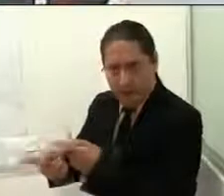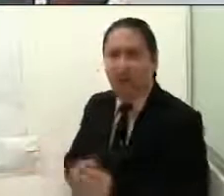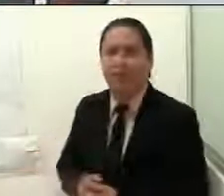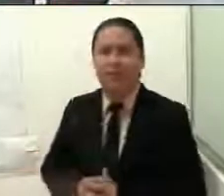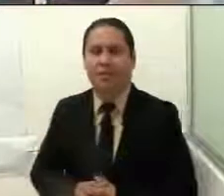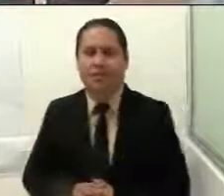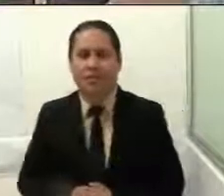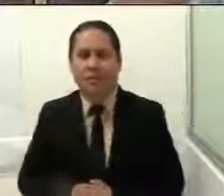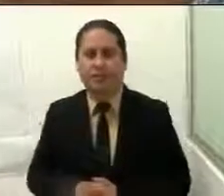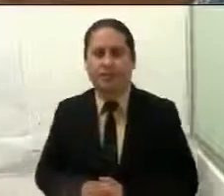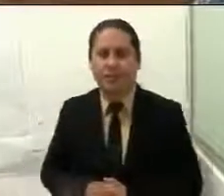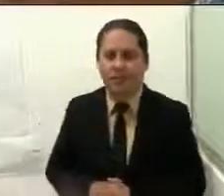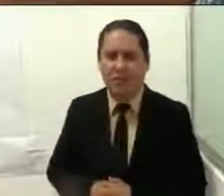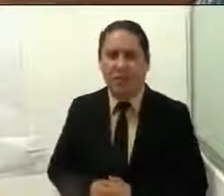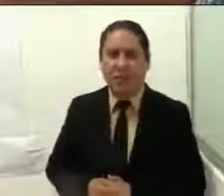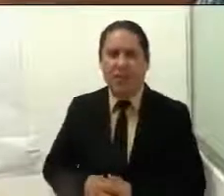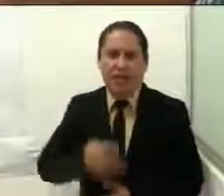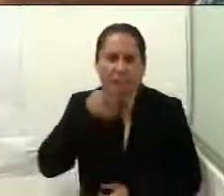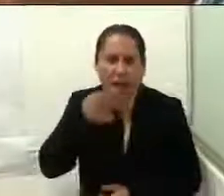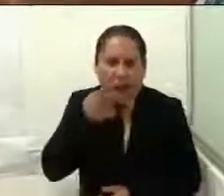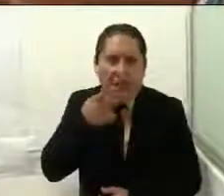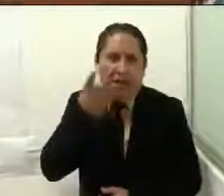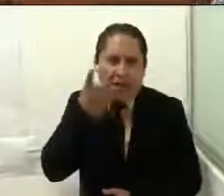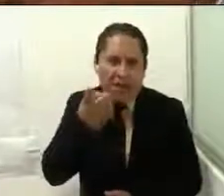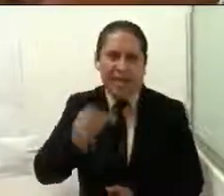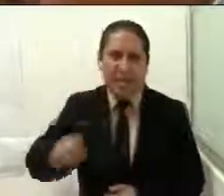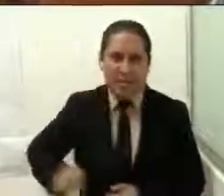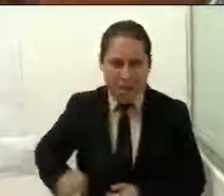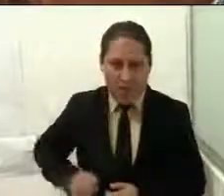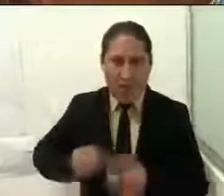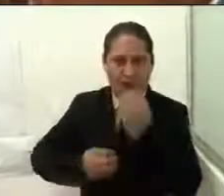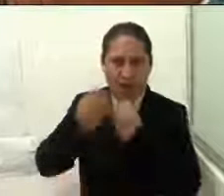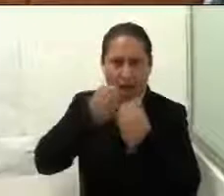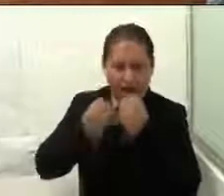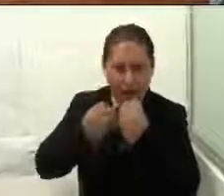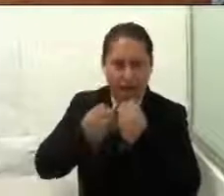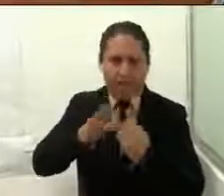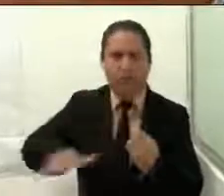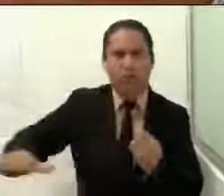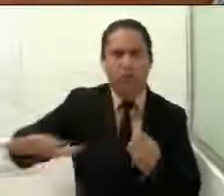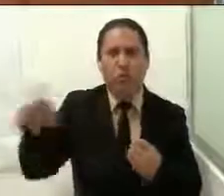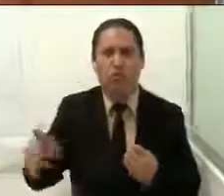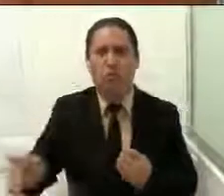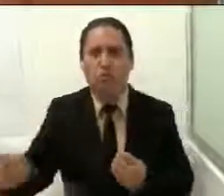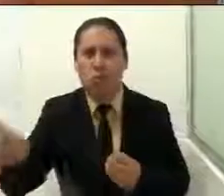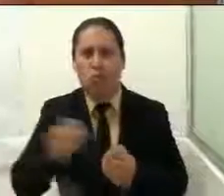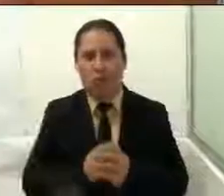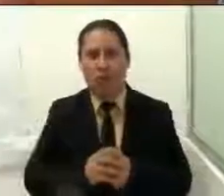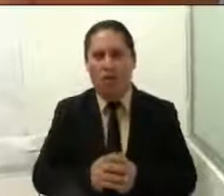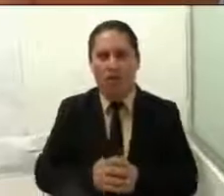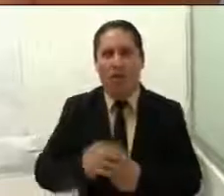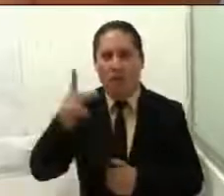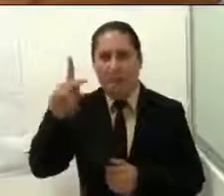se ha comentado que el proyecto de seguridad alimentaria para zonas rurales conocido como el peso